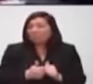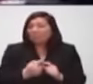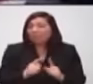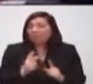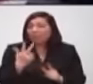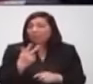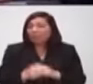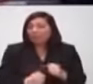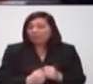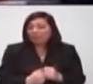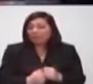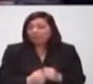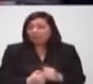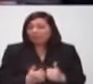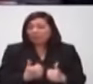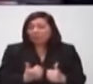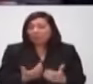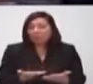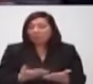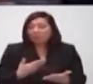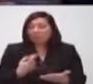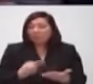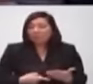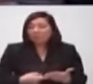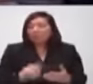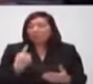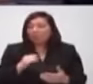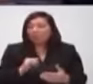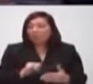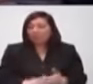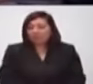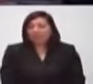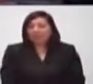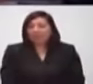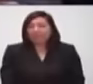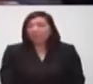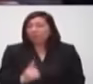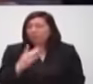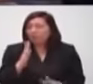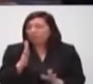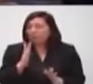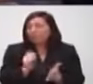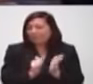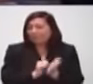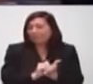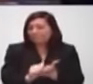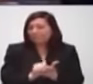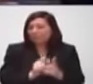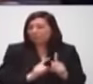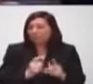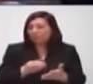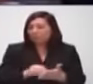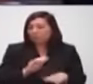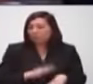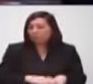primeros años, está imposibilitada, lo cual no fue así, y se modificó al año y medio, entiendo. ¿Se ha tomado alguna acción